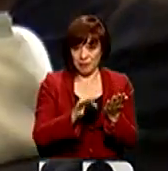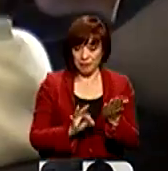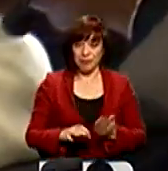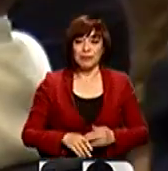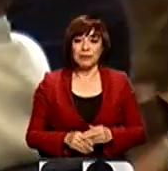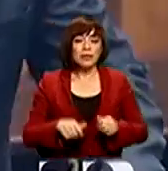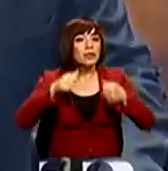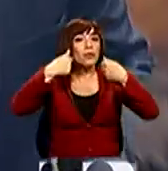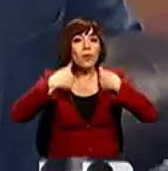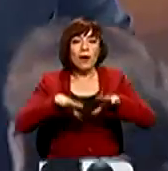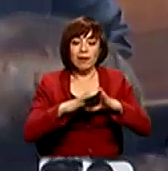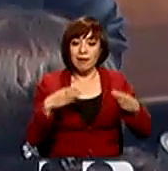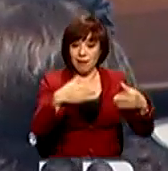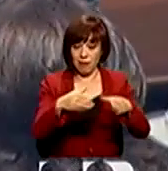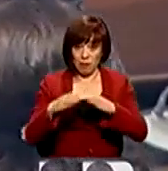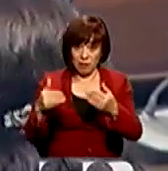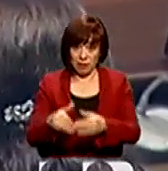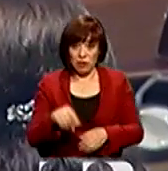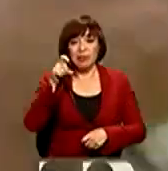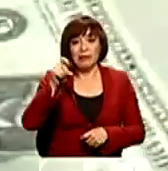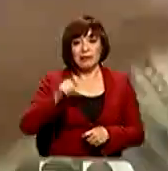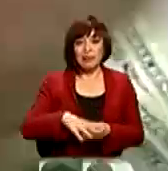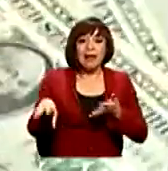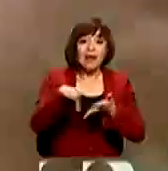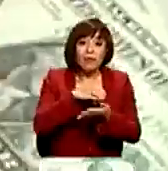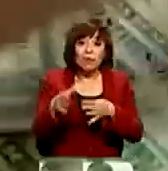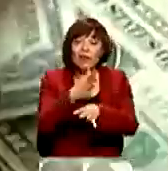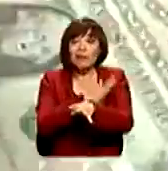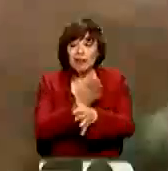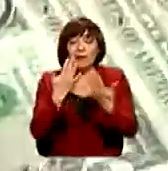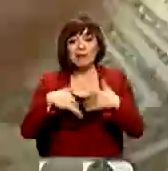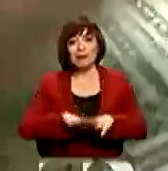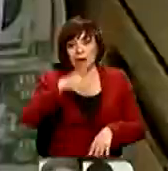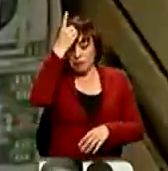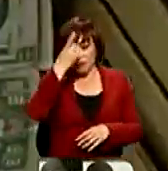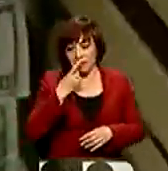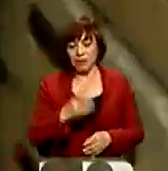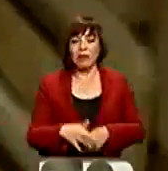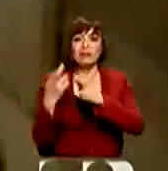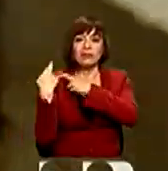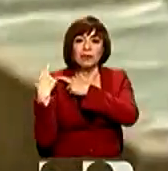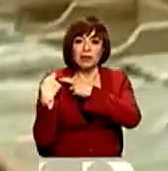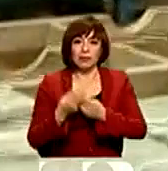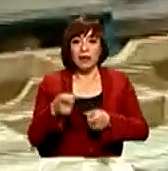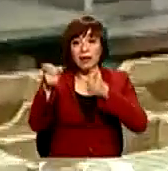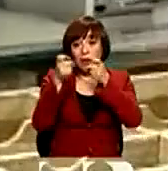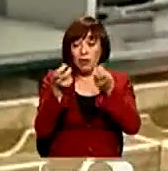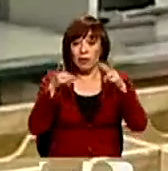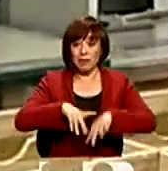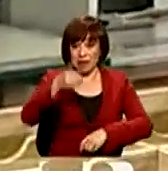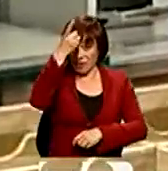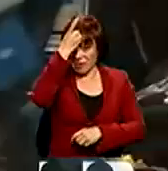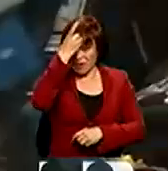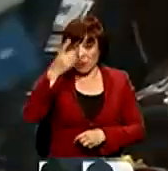dos comisiones, sus miembros tienen que resolver dudas como el ingreso de las concesiones, el financiamiento y el manejo del endeudamiento público, que